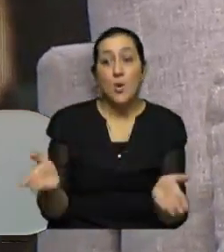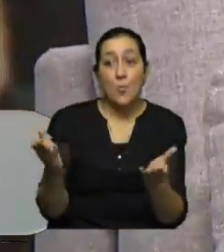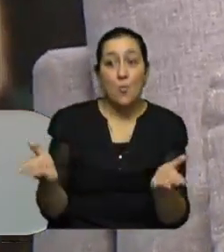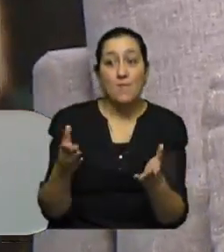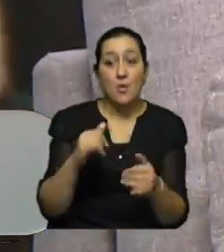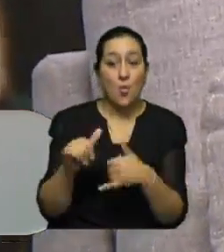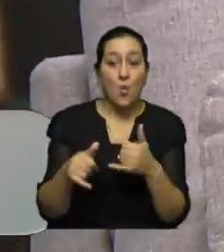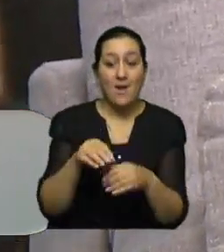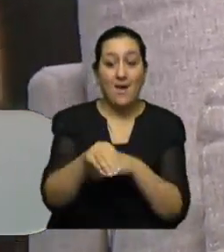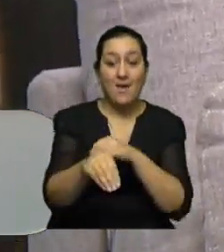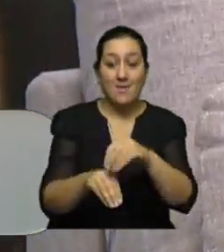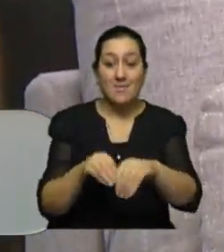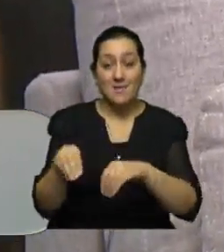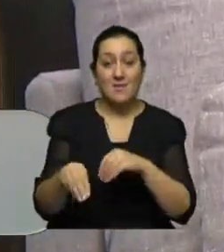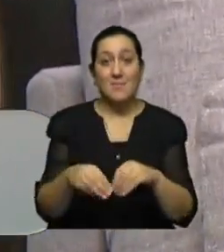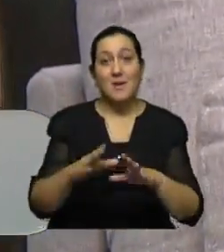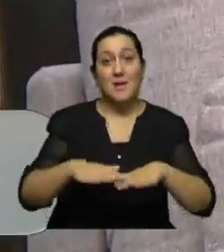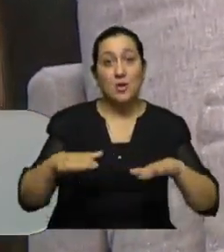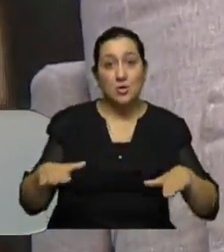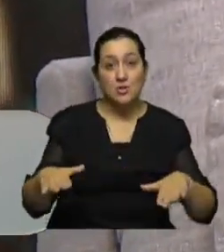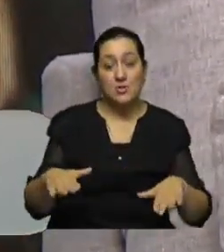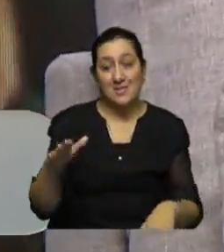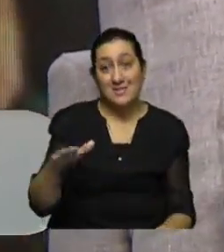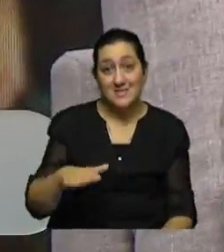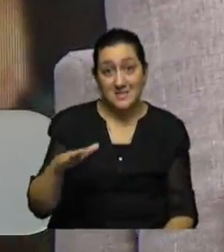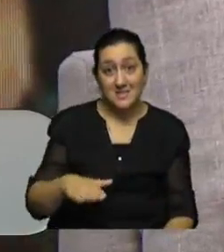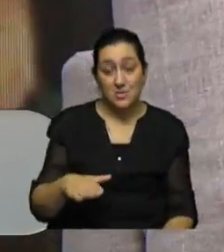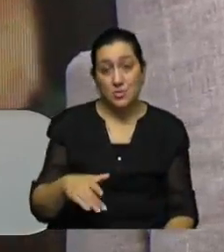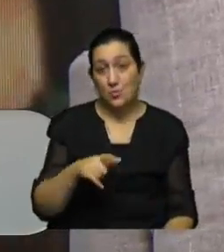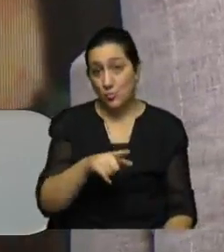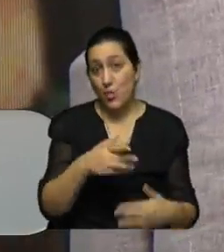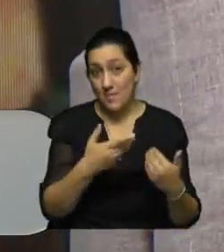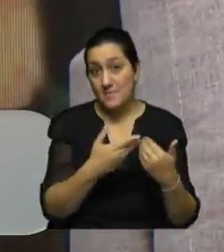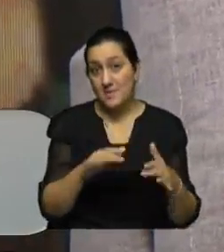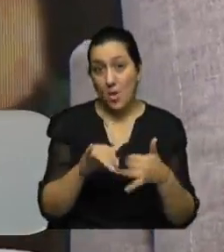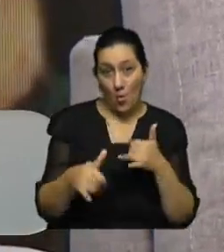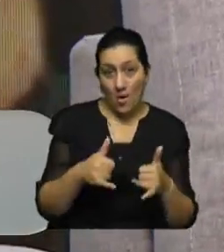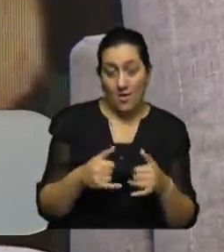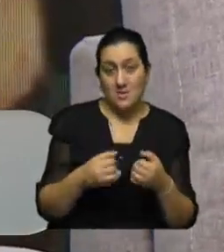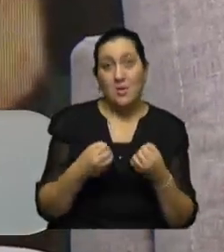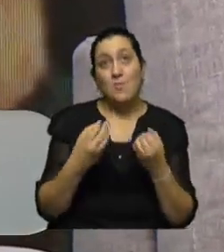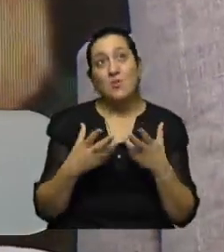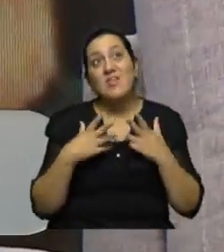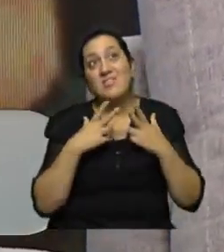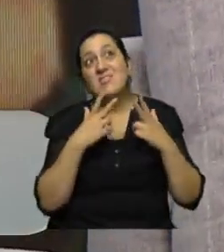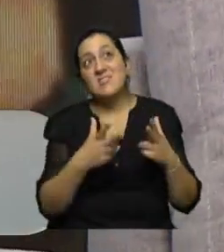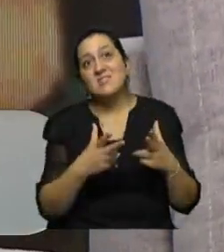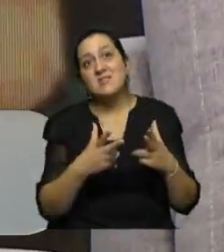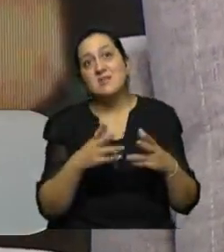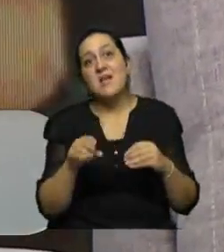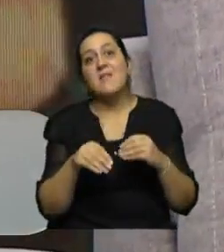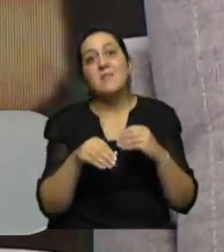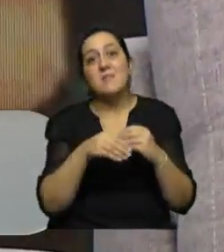el ajedrez para que los niños y las niñas desde muy chiquitos, como empezaste vos, jueguen, porque dicen que tiene, además